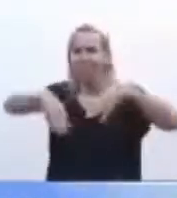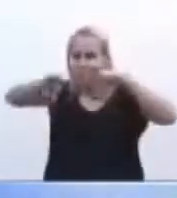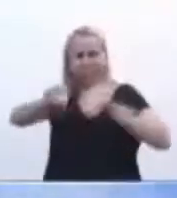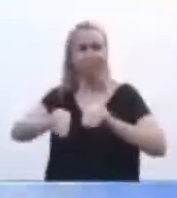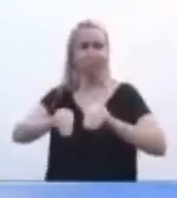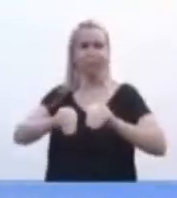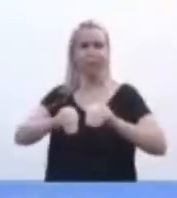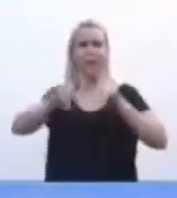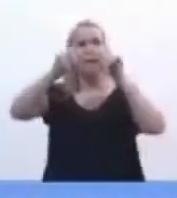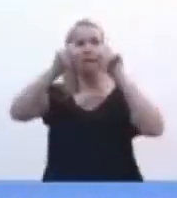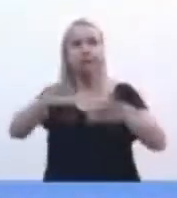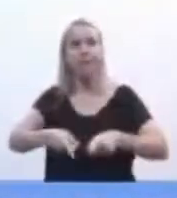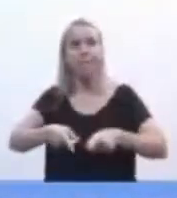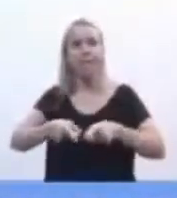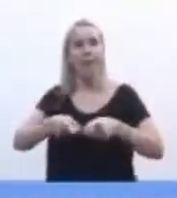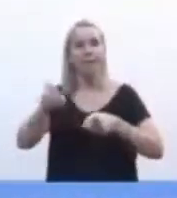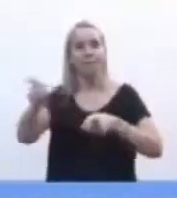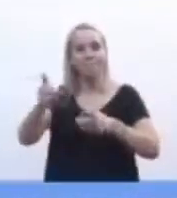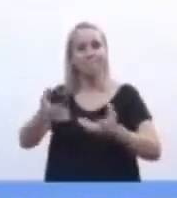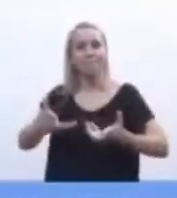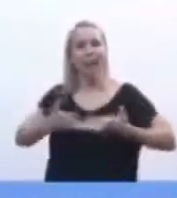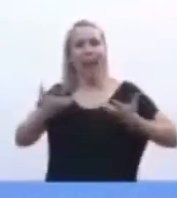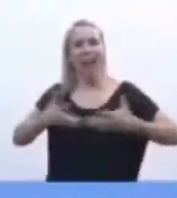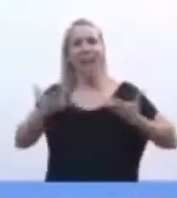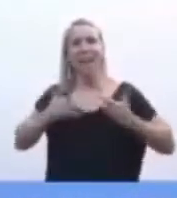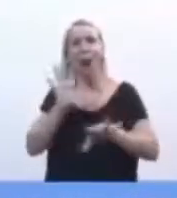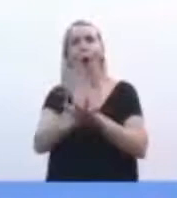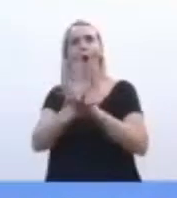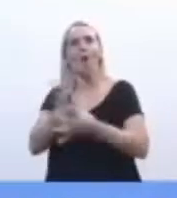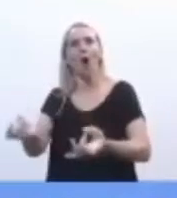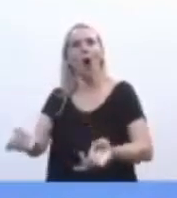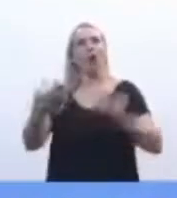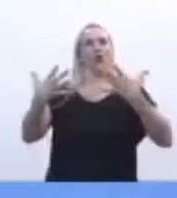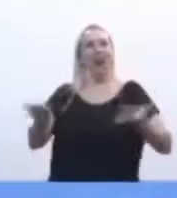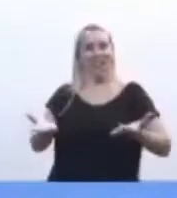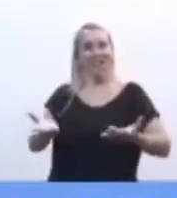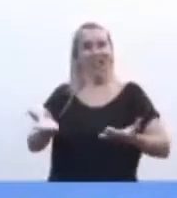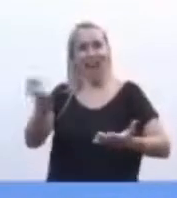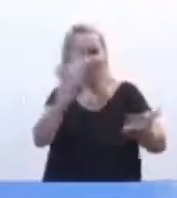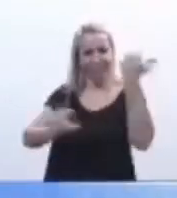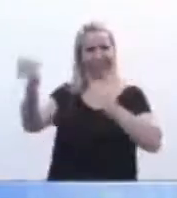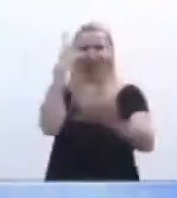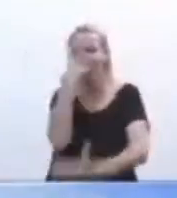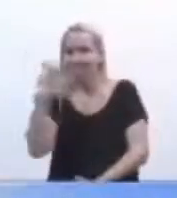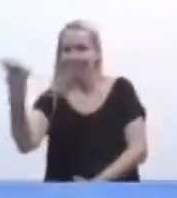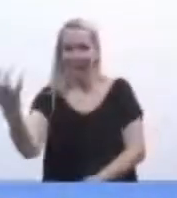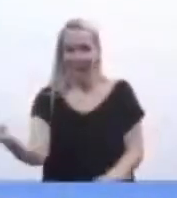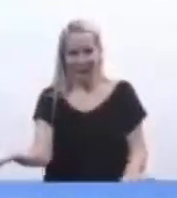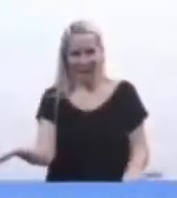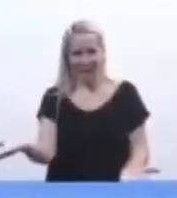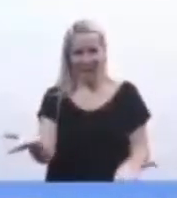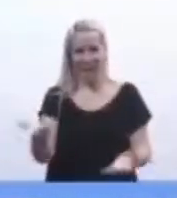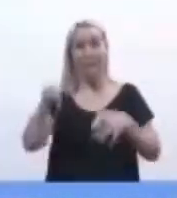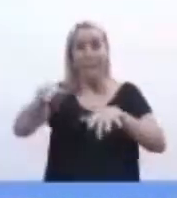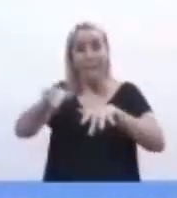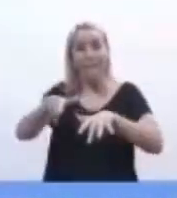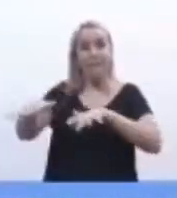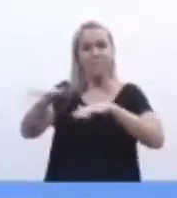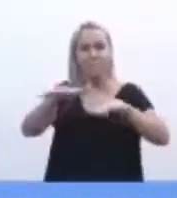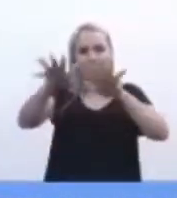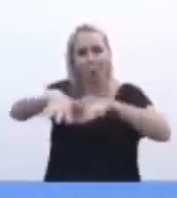sobre todo una alegría que contagia y que convoca un movimiento que también